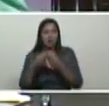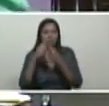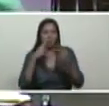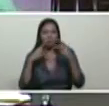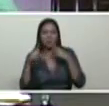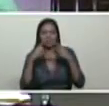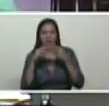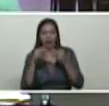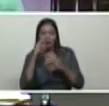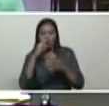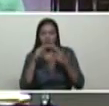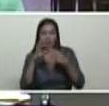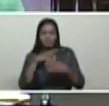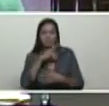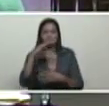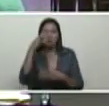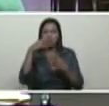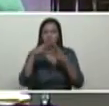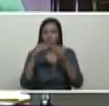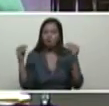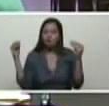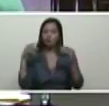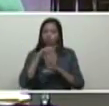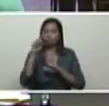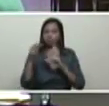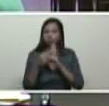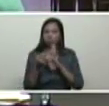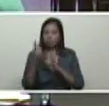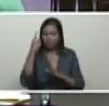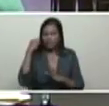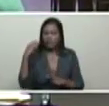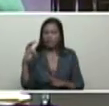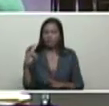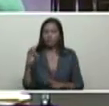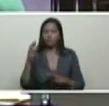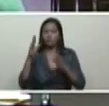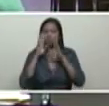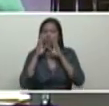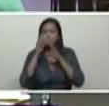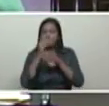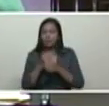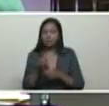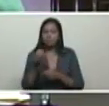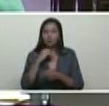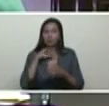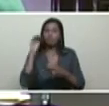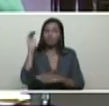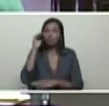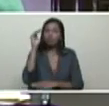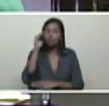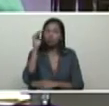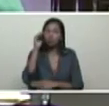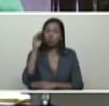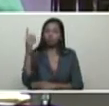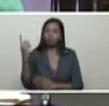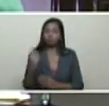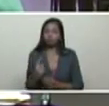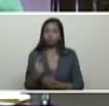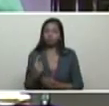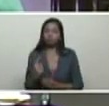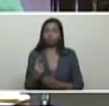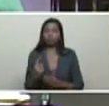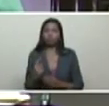política, moral, espiritual, tenga la certeza de la esperanza de que el futuro viene y el